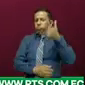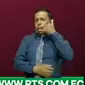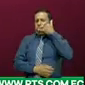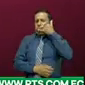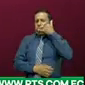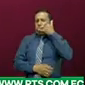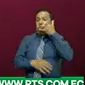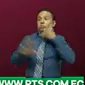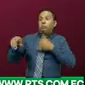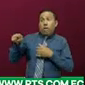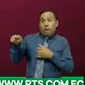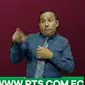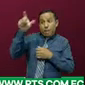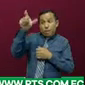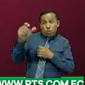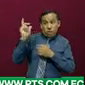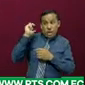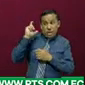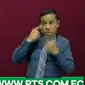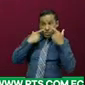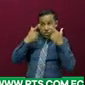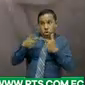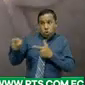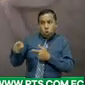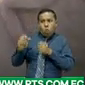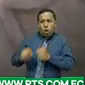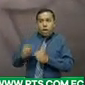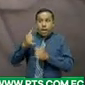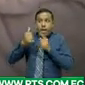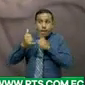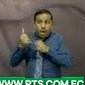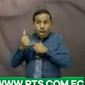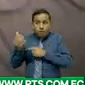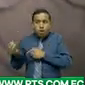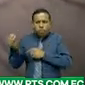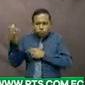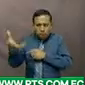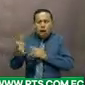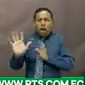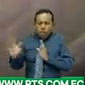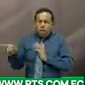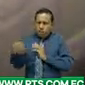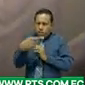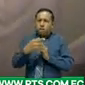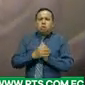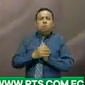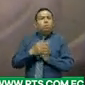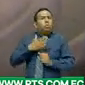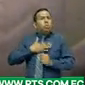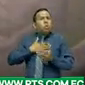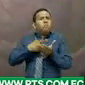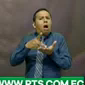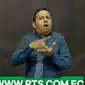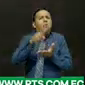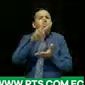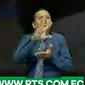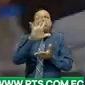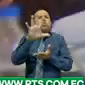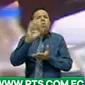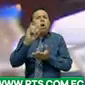va a estar esperando para recibirte, que tú le des el teléfono. A mí me cobraron $250 por meterle un teléfono pequeño a mi